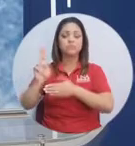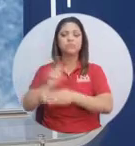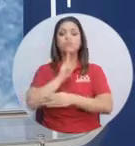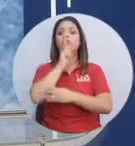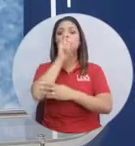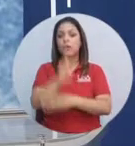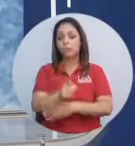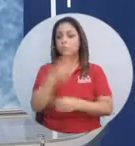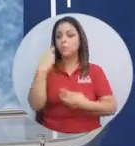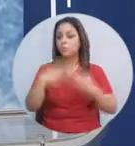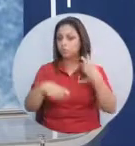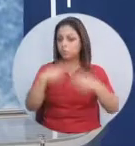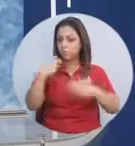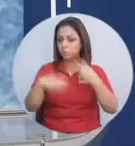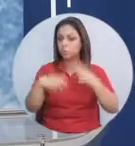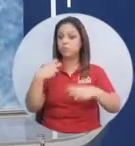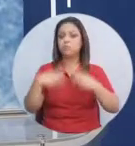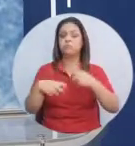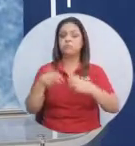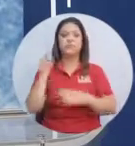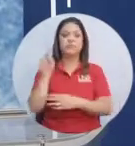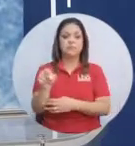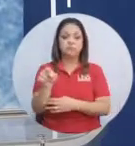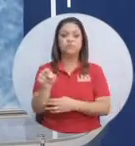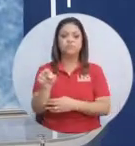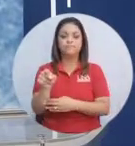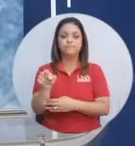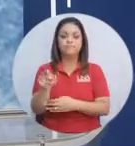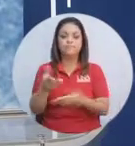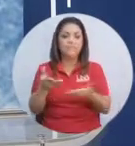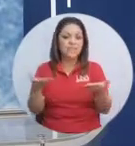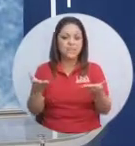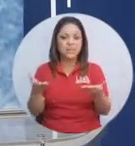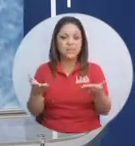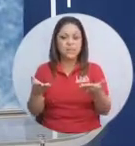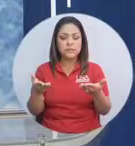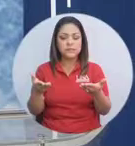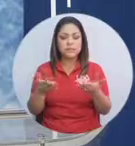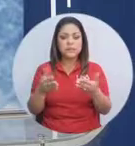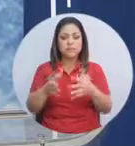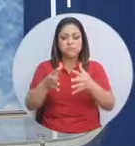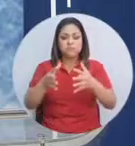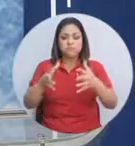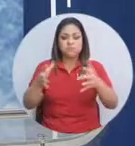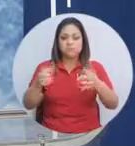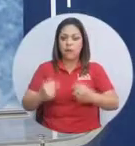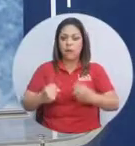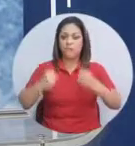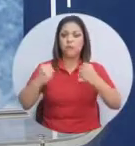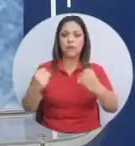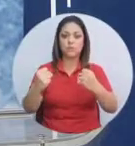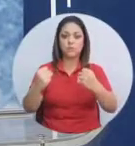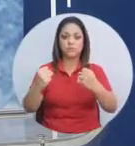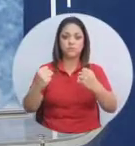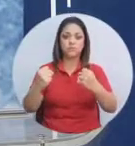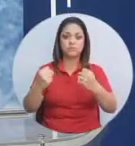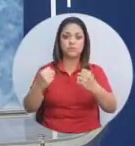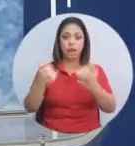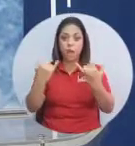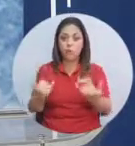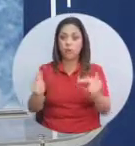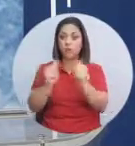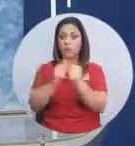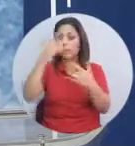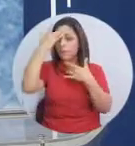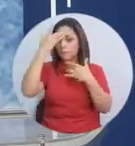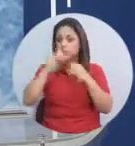Es realmente un problema que se hizo como más fuerte con el tema de la pandemia, tal vez ya desde